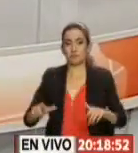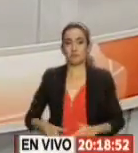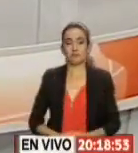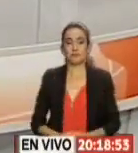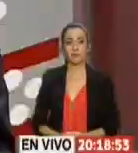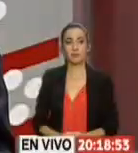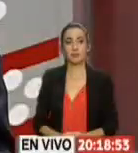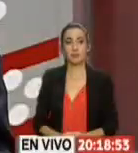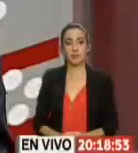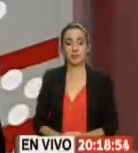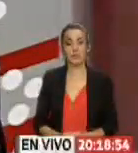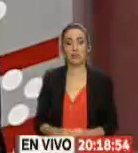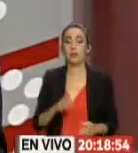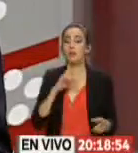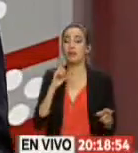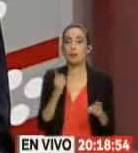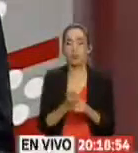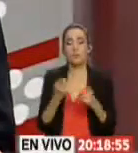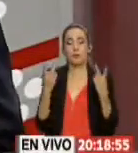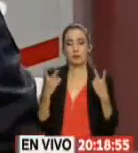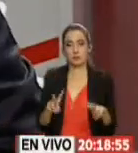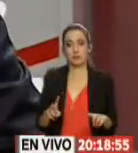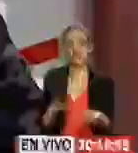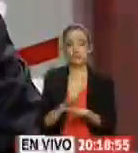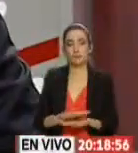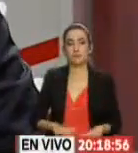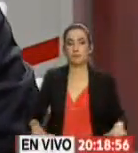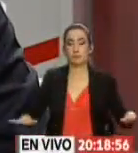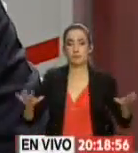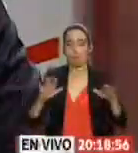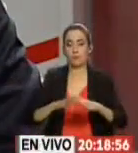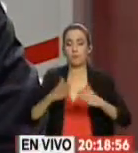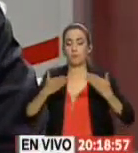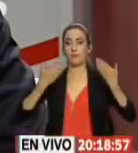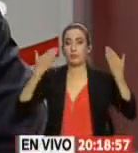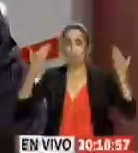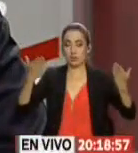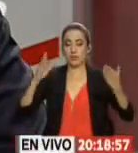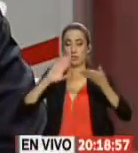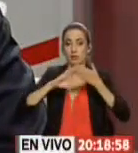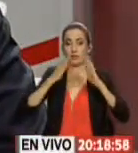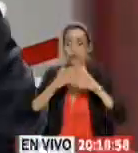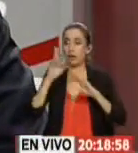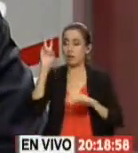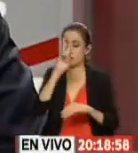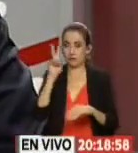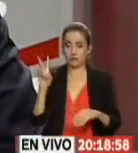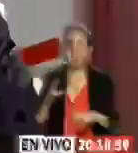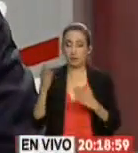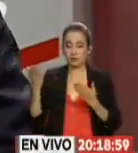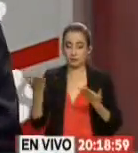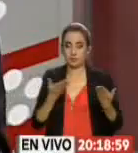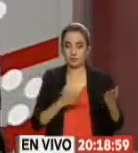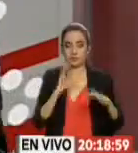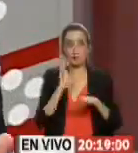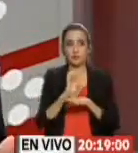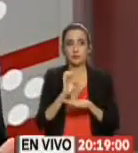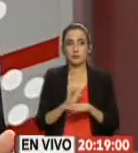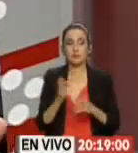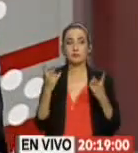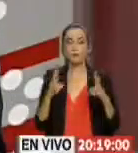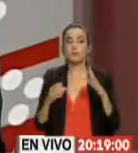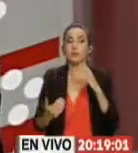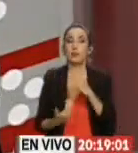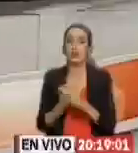Bueno, sin duda hay también esas expectativas muy presentes por parte de la comunidad venezolana presente en nuestro país, de que el nuevo